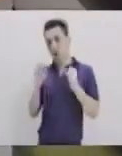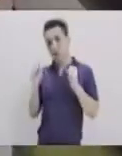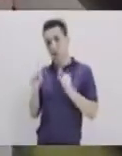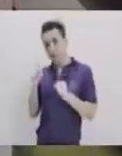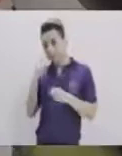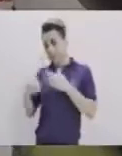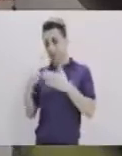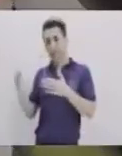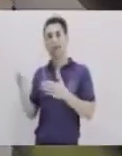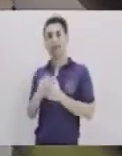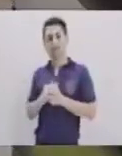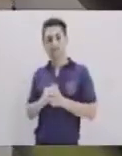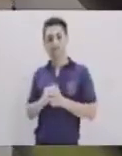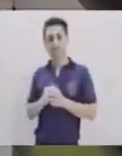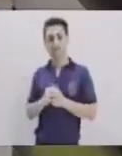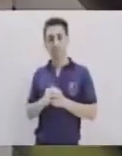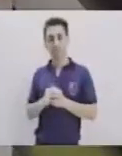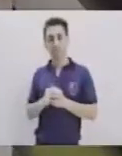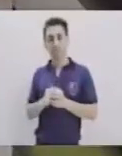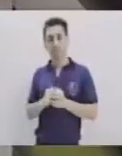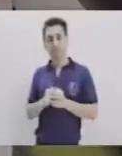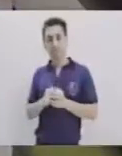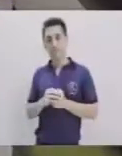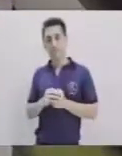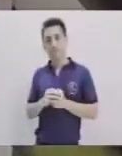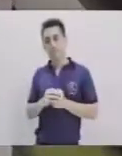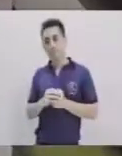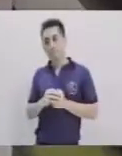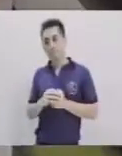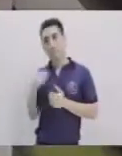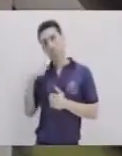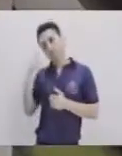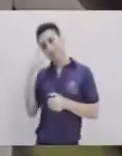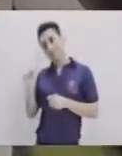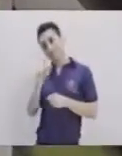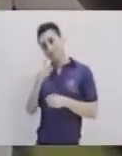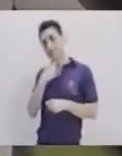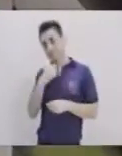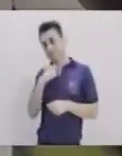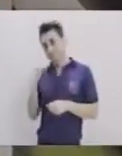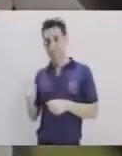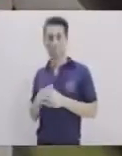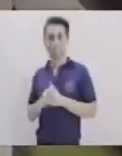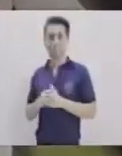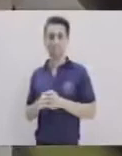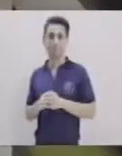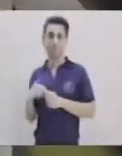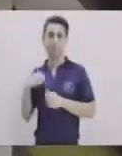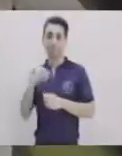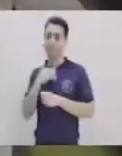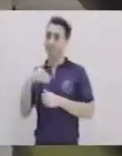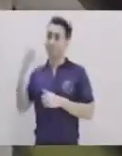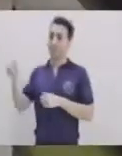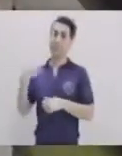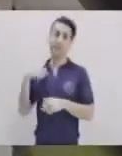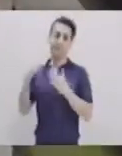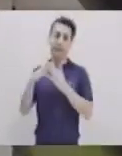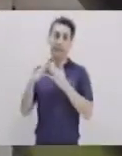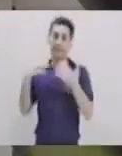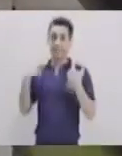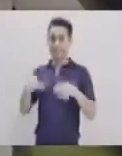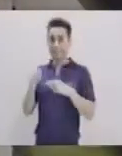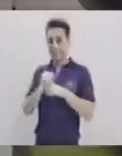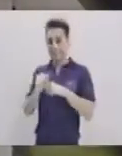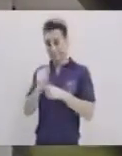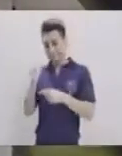el tiempo. Ok, me parece, y bueno, espero que tú también lo pongas en práctica. Sí, ya quiero llegar a mi casa y empezar a